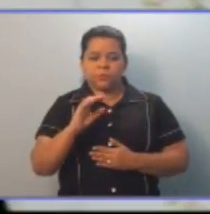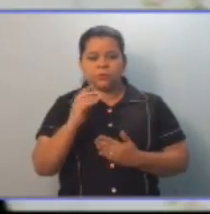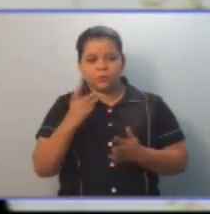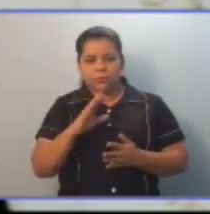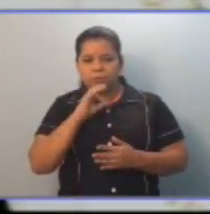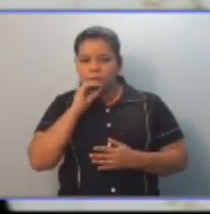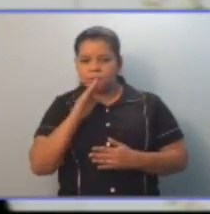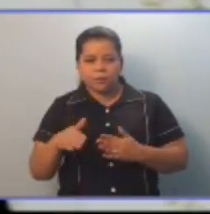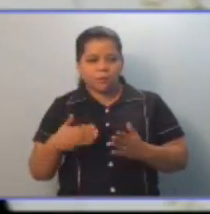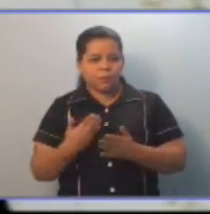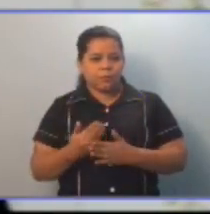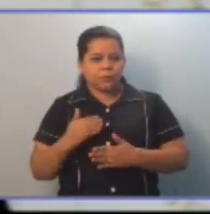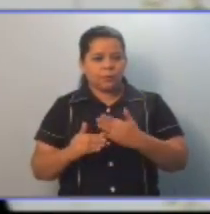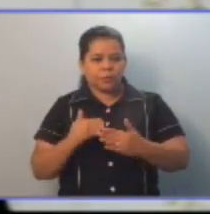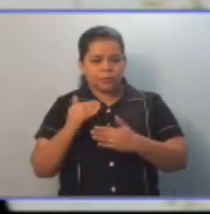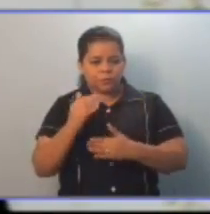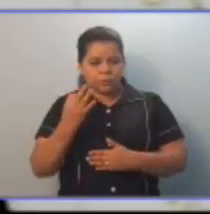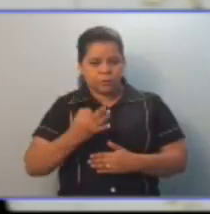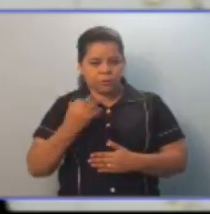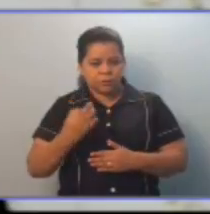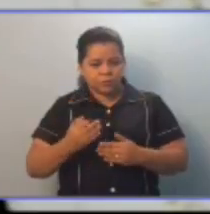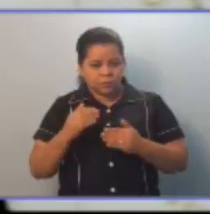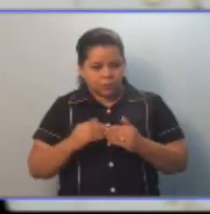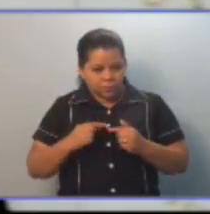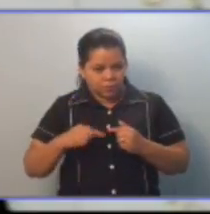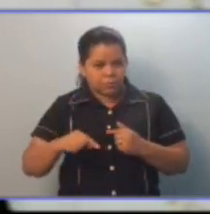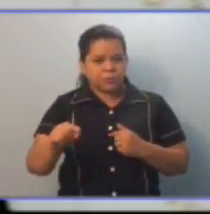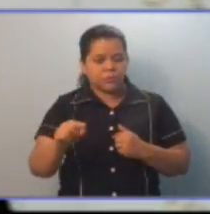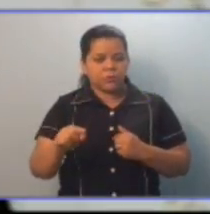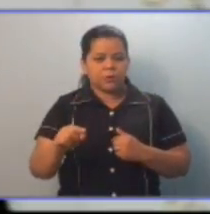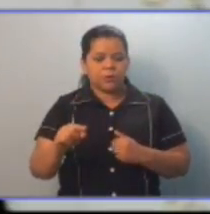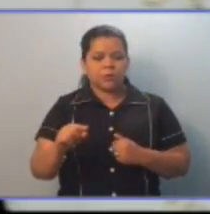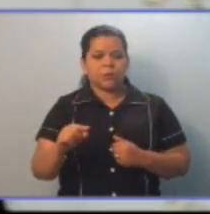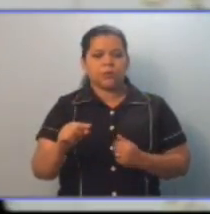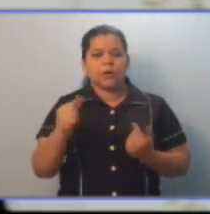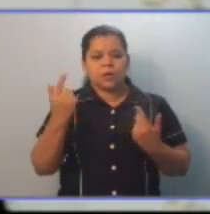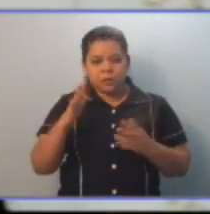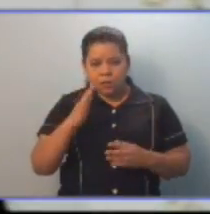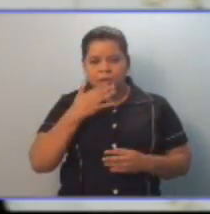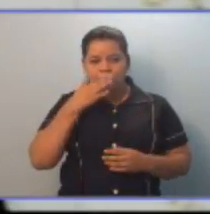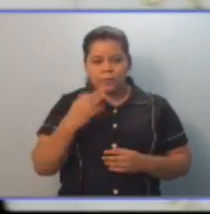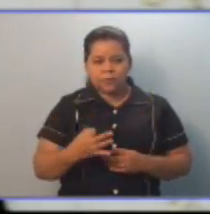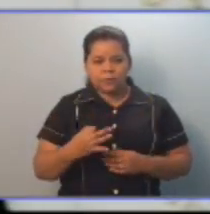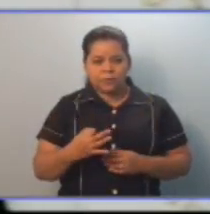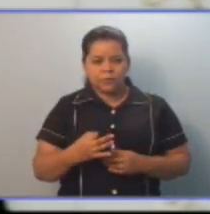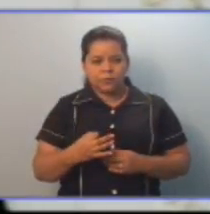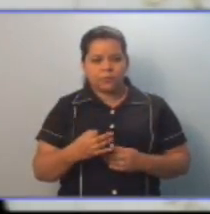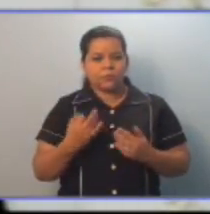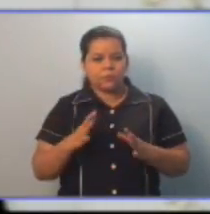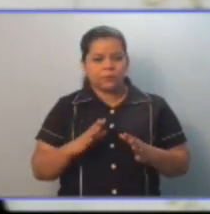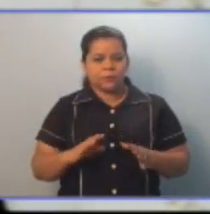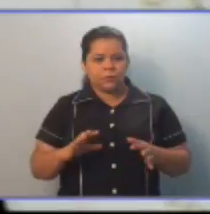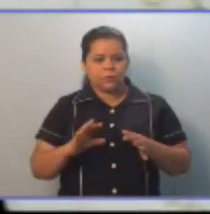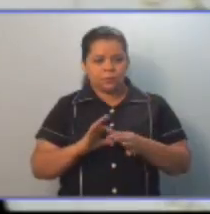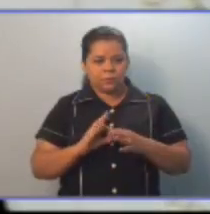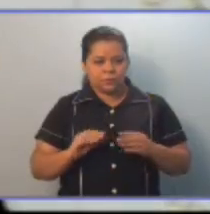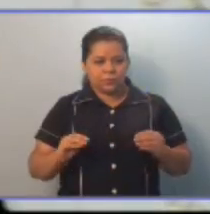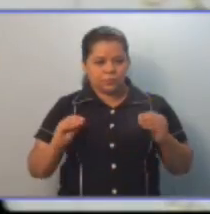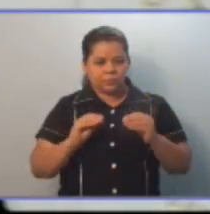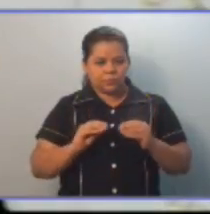y todo el procedimiento que debe de seguirse para esta reforma constitucional, también es cierto, ¿verdad?, que es algo aceptado